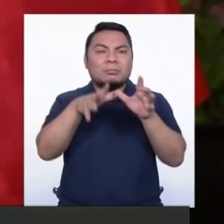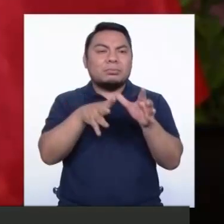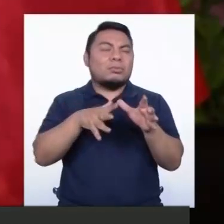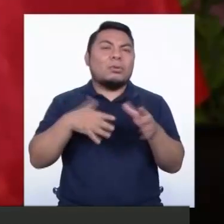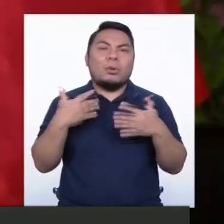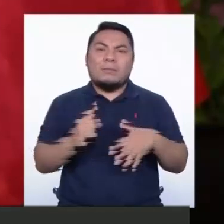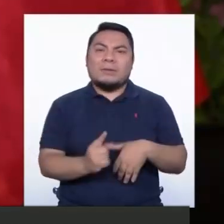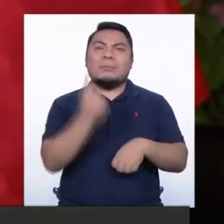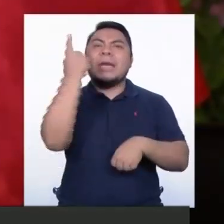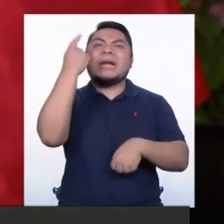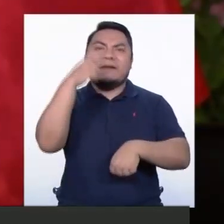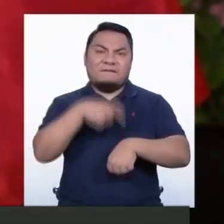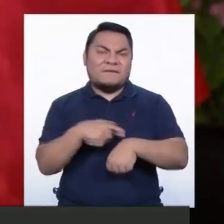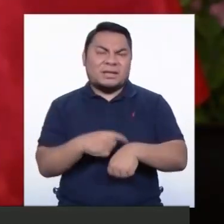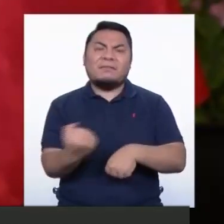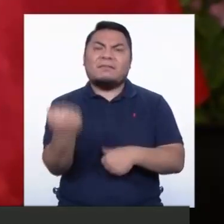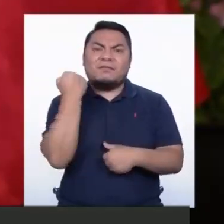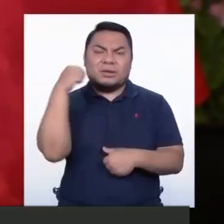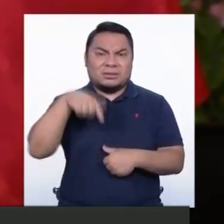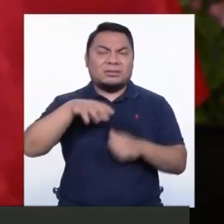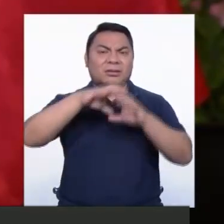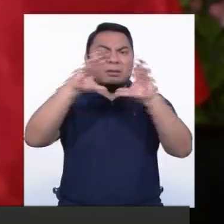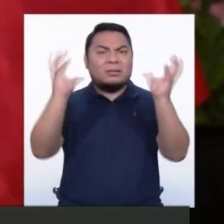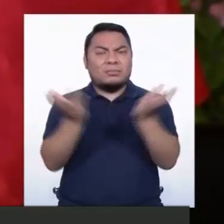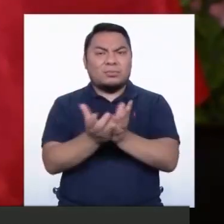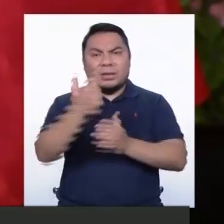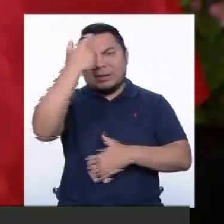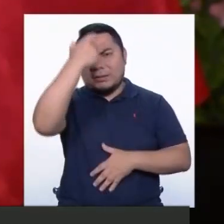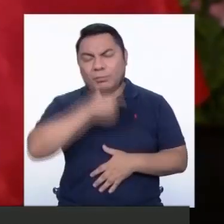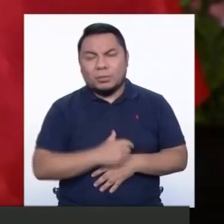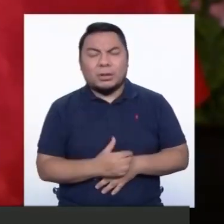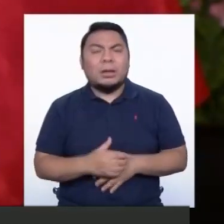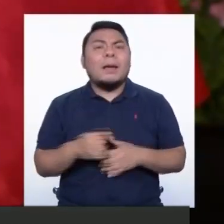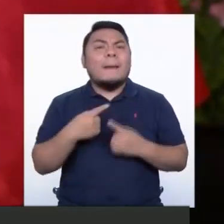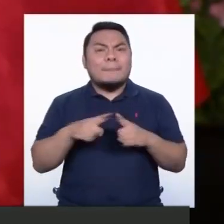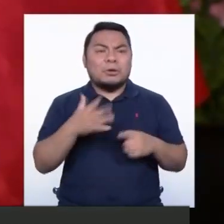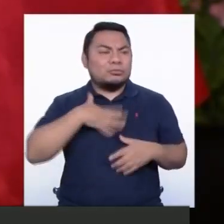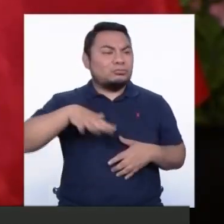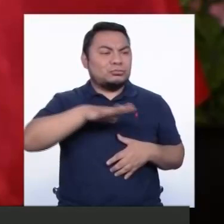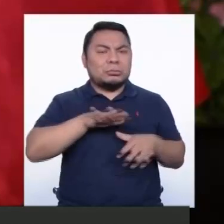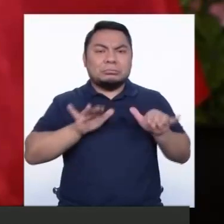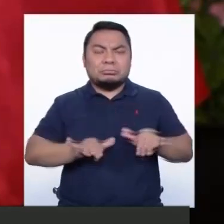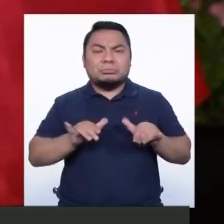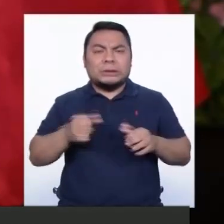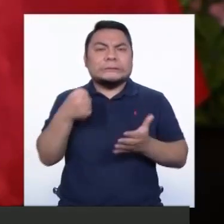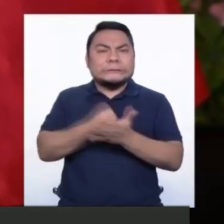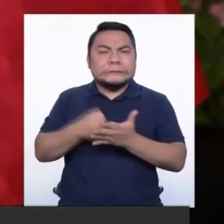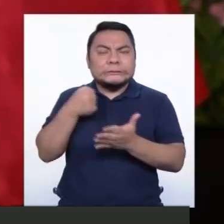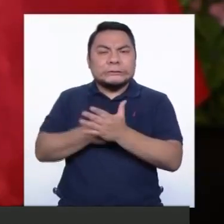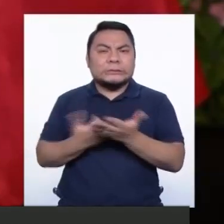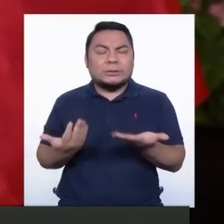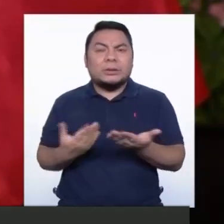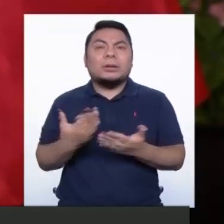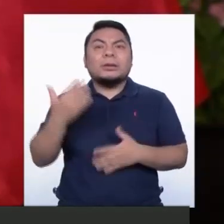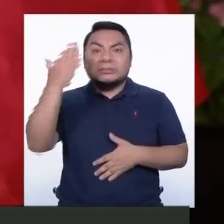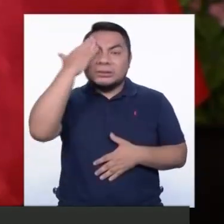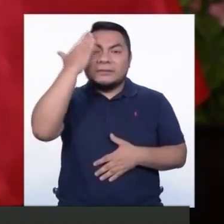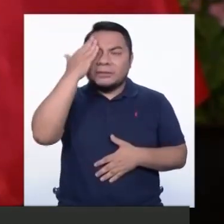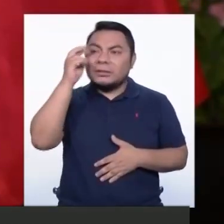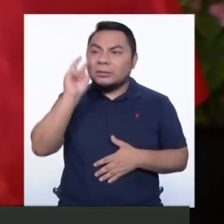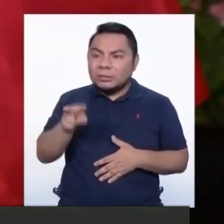humanidad. Pero aquí estamos poniendo nuestro mayor esfuerzo y vemos que los resultados